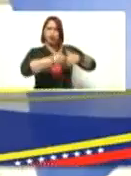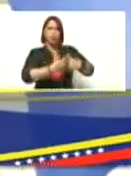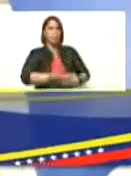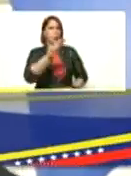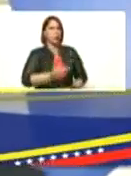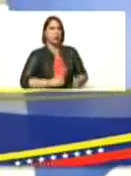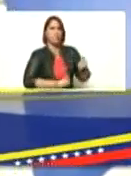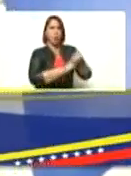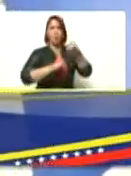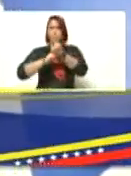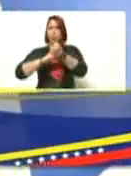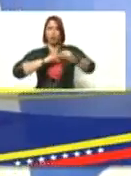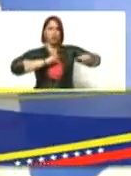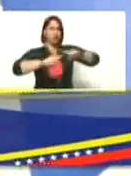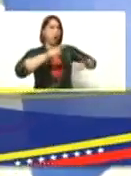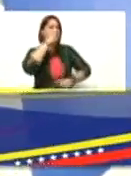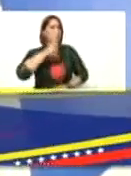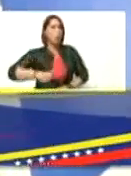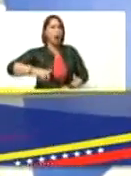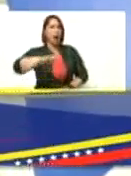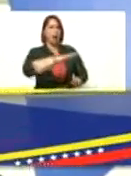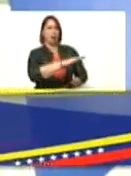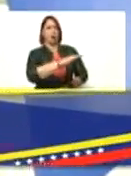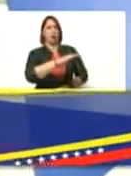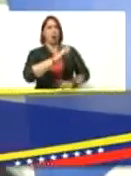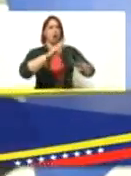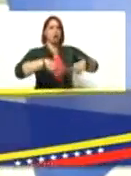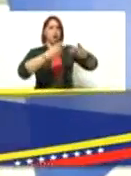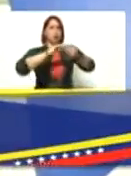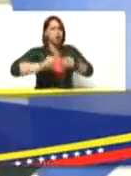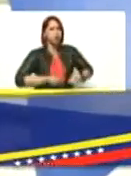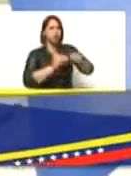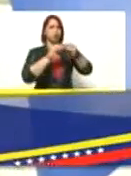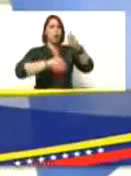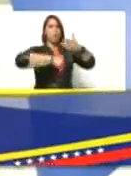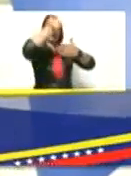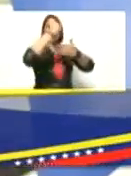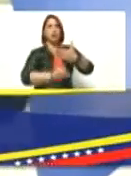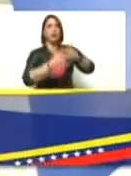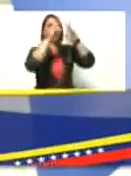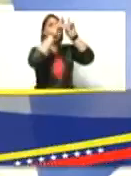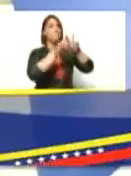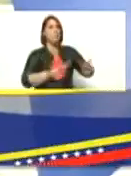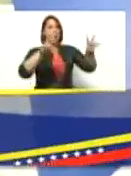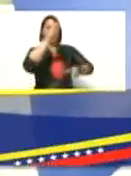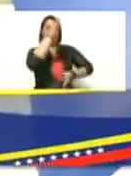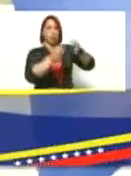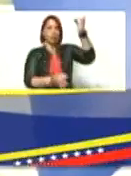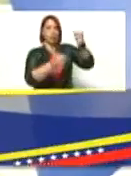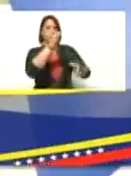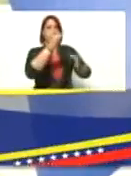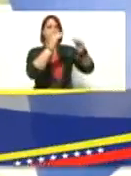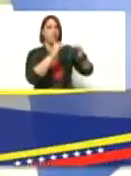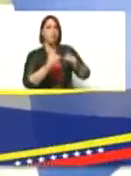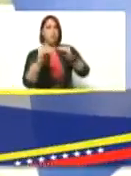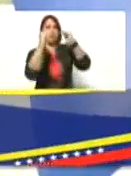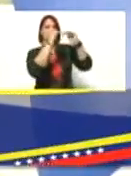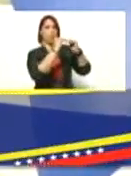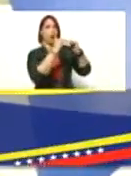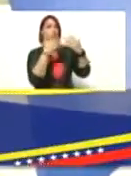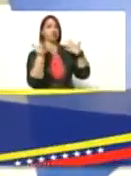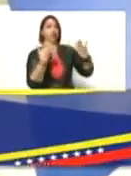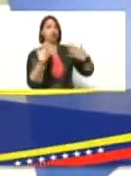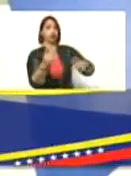para impulsar la acción de los pueblos en la realización de sus proyectos de paz, justicia, igualdad